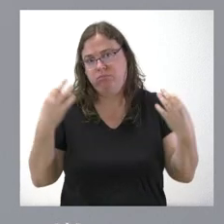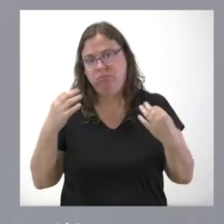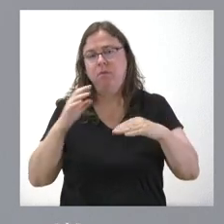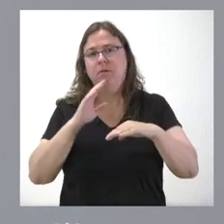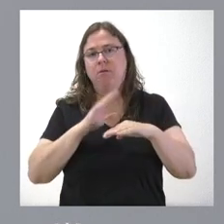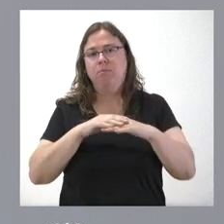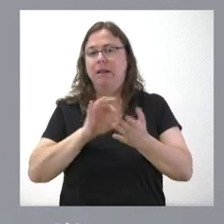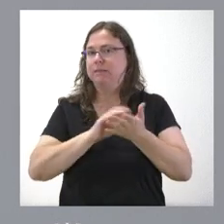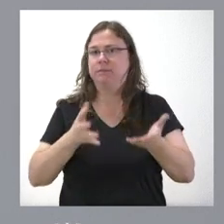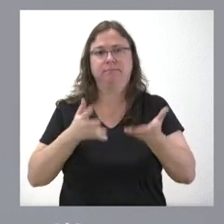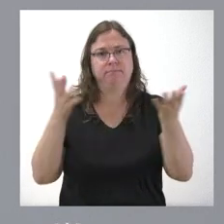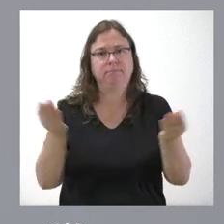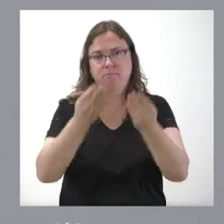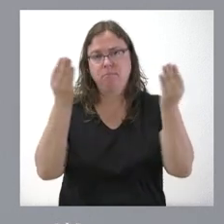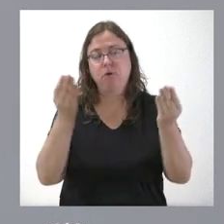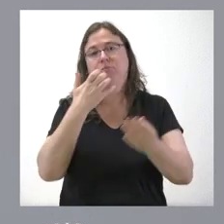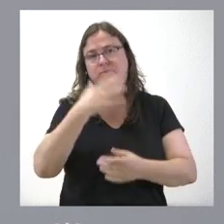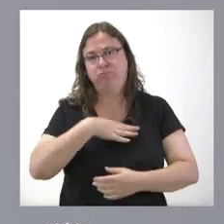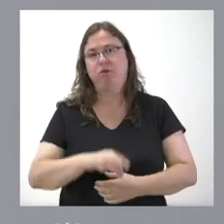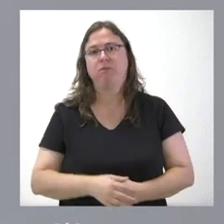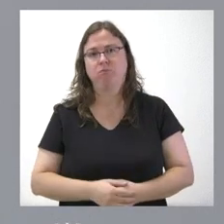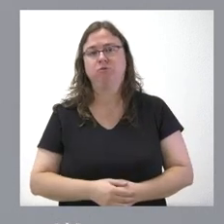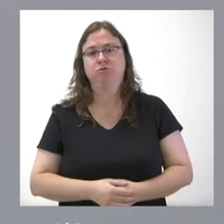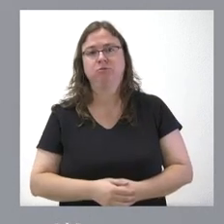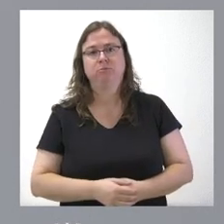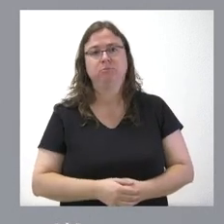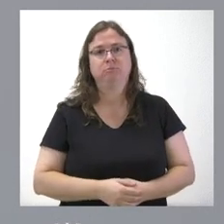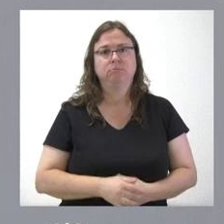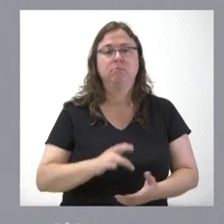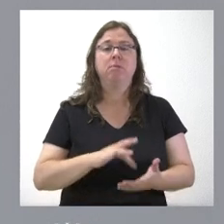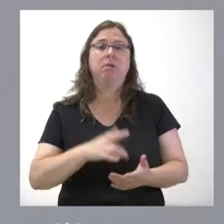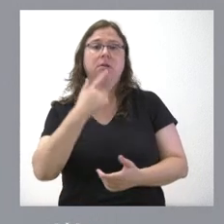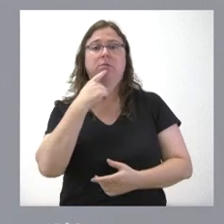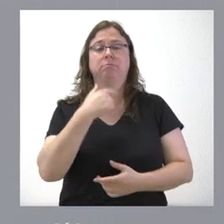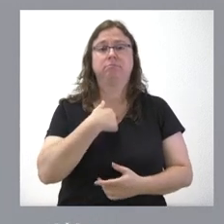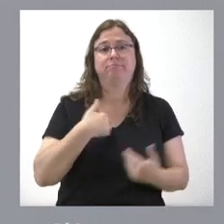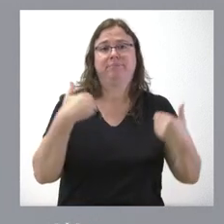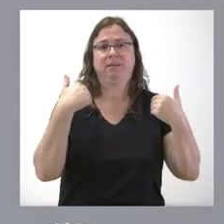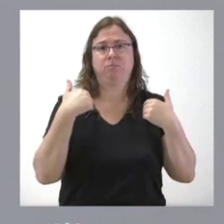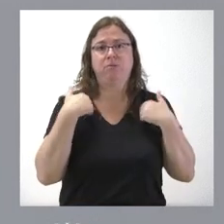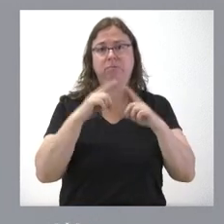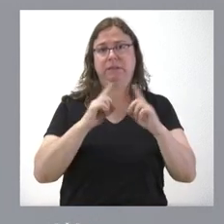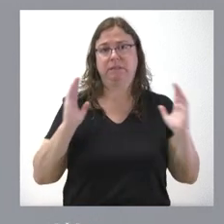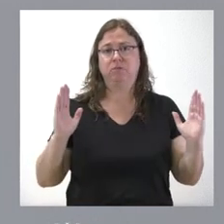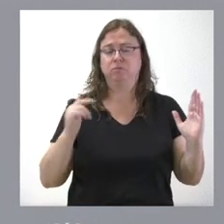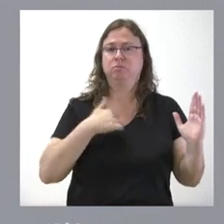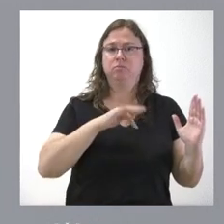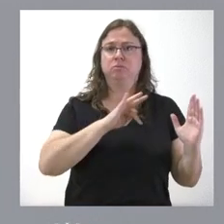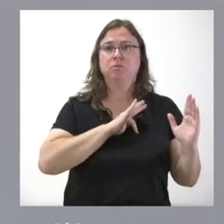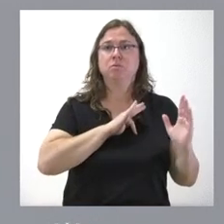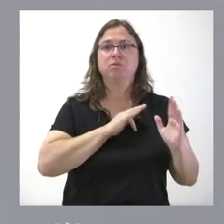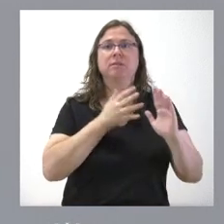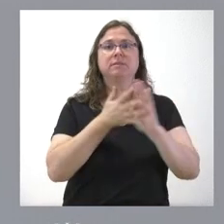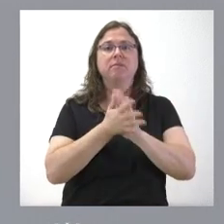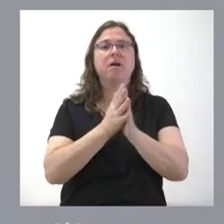prestar el mejor servicio que seamos capaces de acuerdo con lo que nos corresponde en este ejercicio que nos parece un elemento de acuerdo